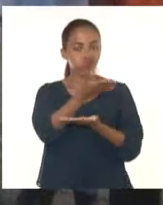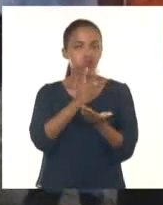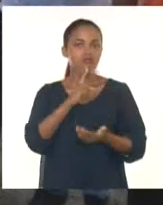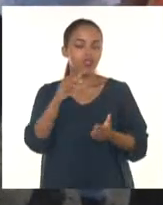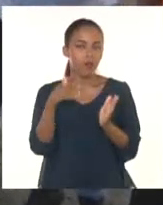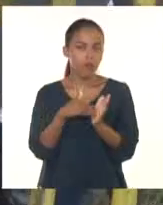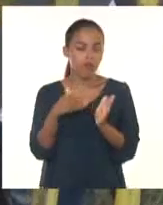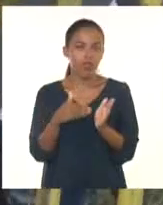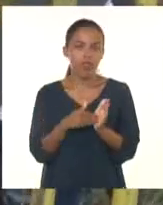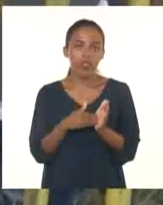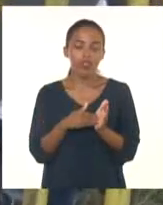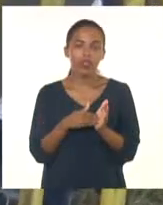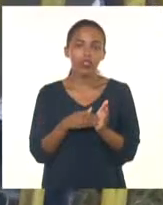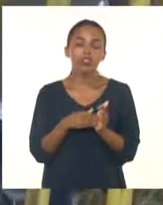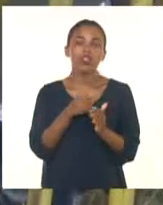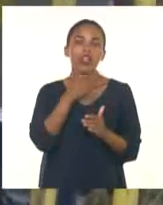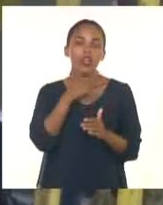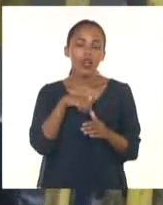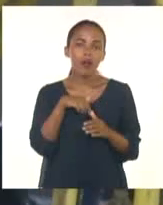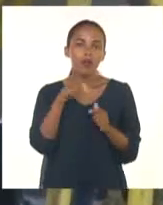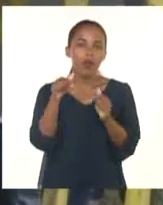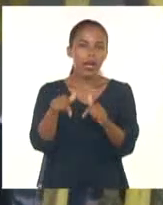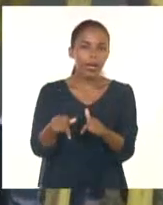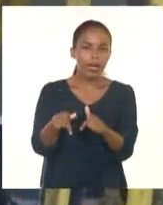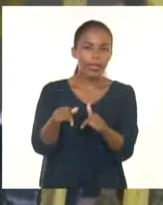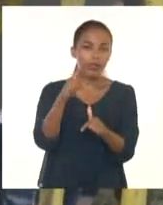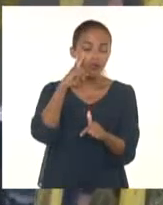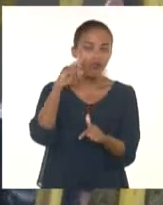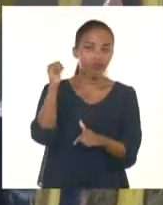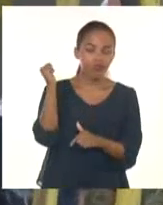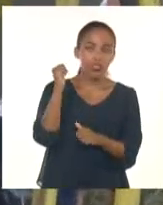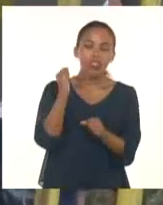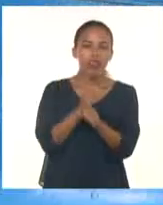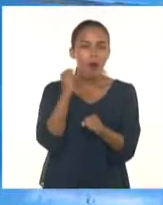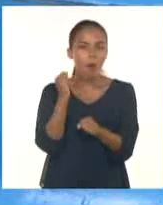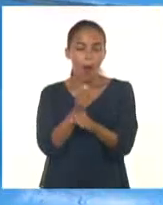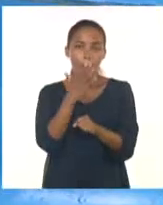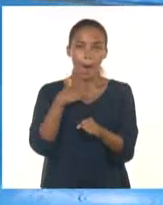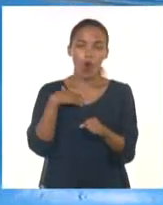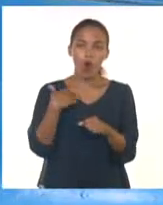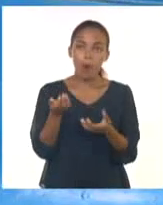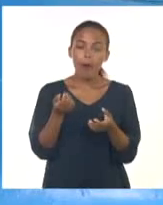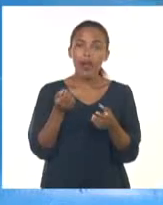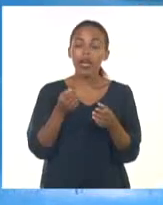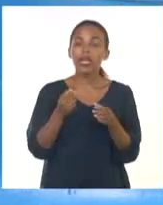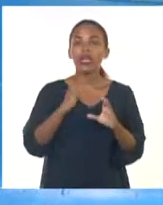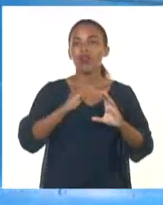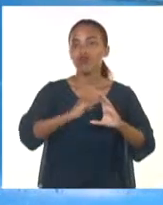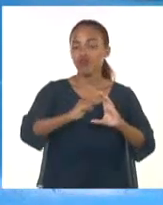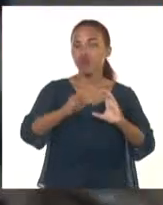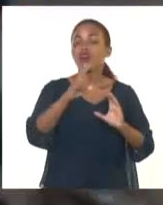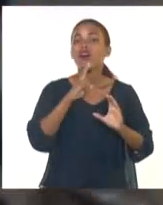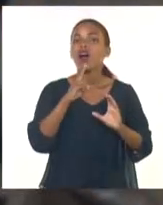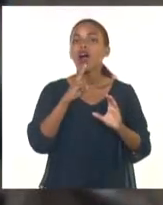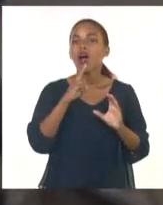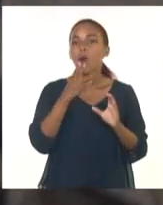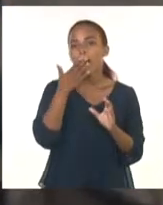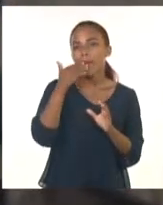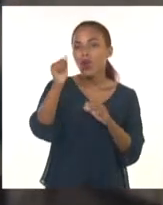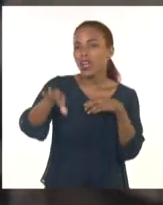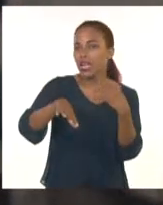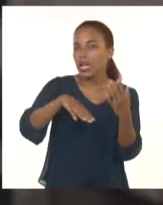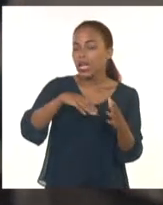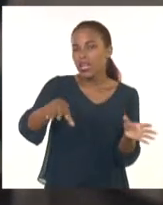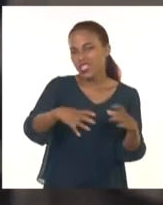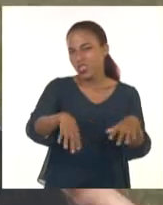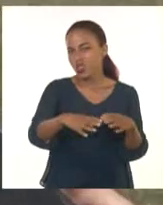bombeo Palmarito, apreció cómo se trabaja para mejorar la situación del abasto de agua a cerca de un 65% de la